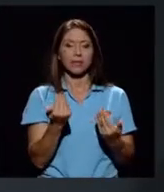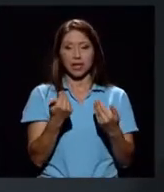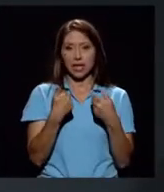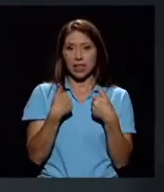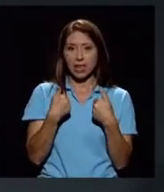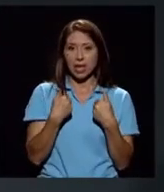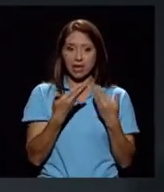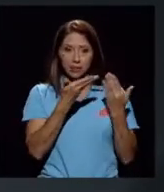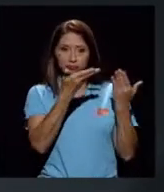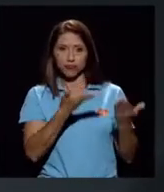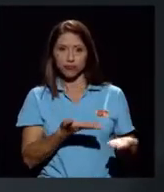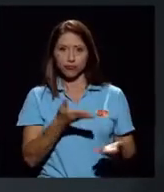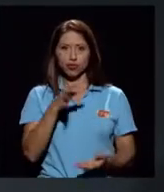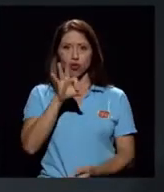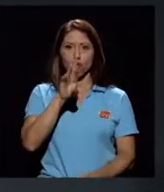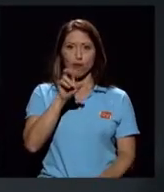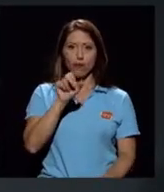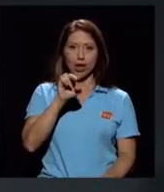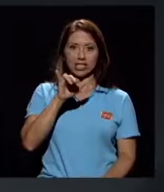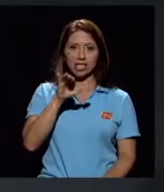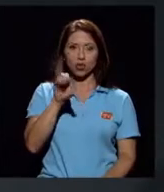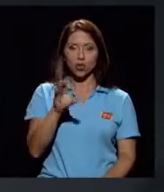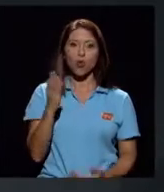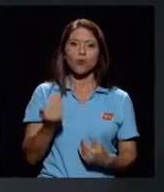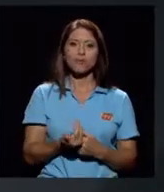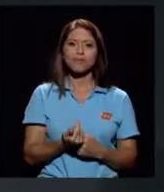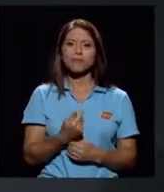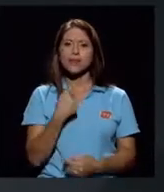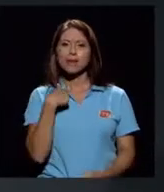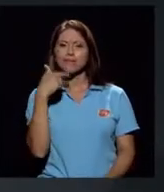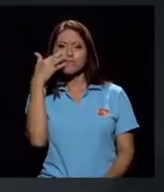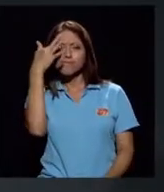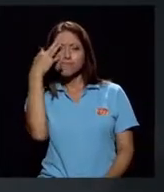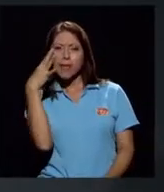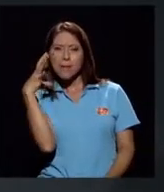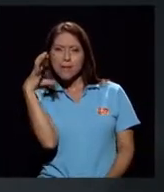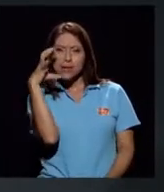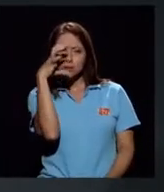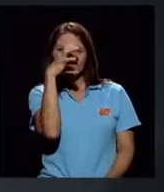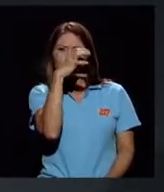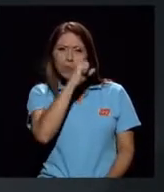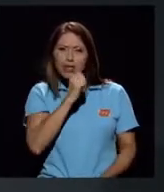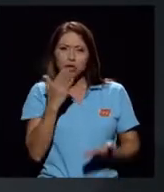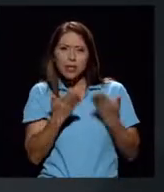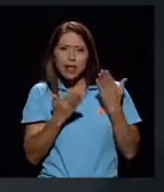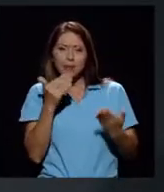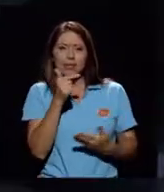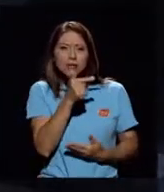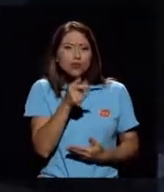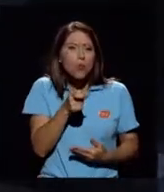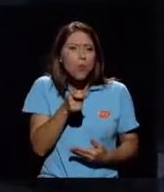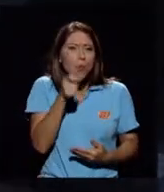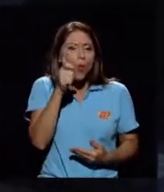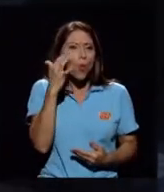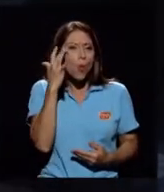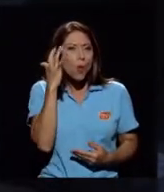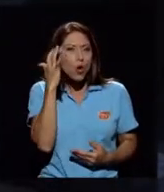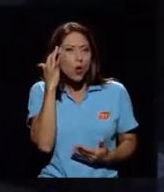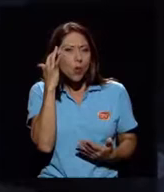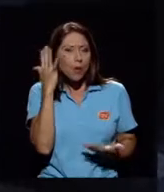don francisco me sospecho que tal vez está un poco preocupado y tal vez